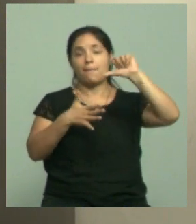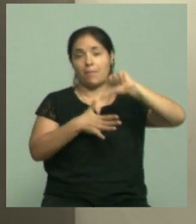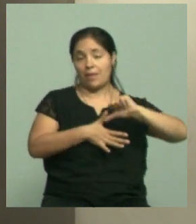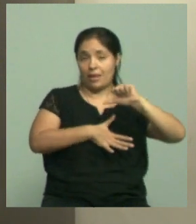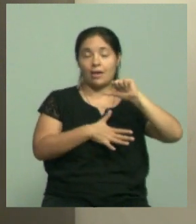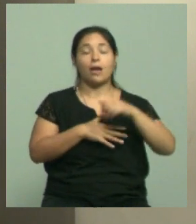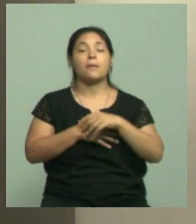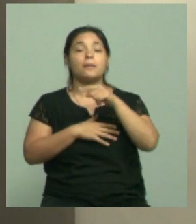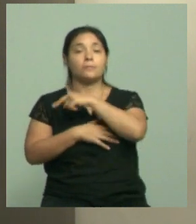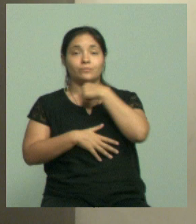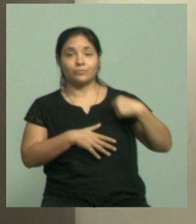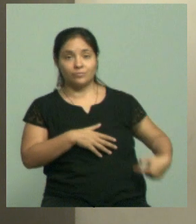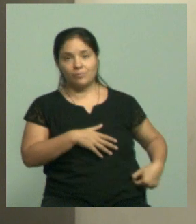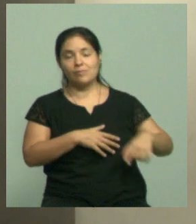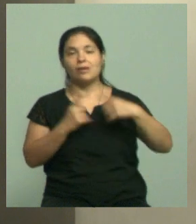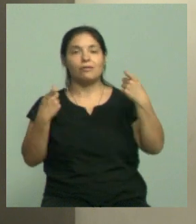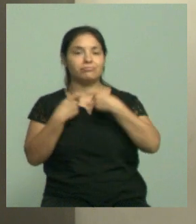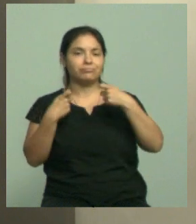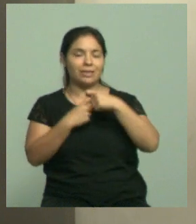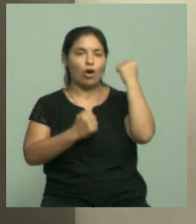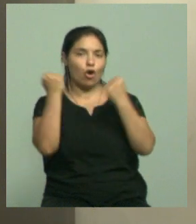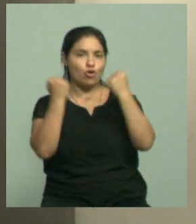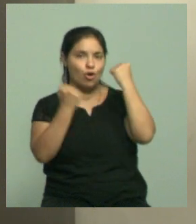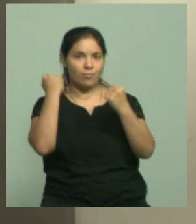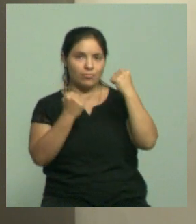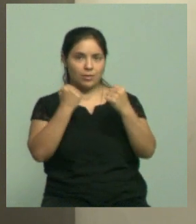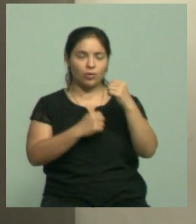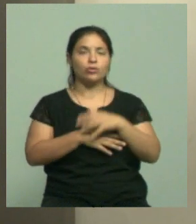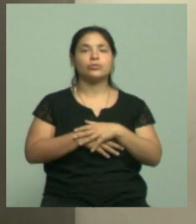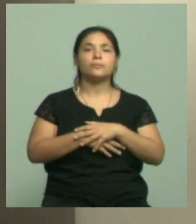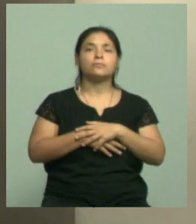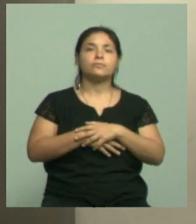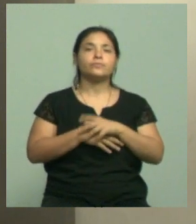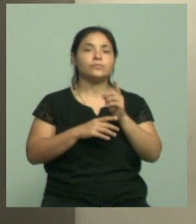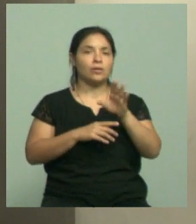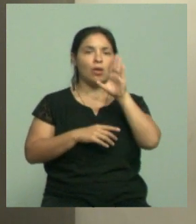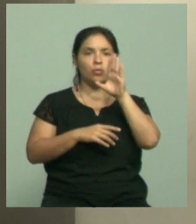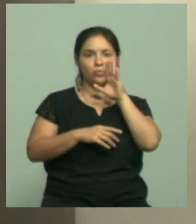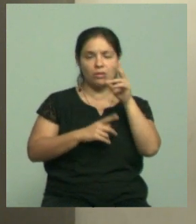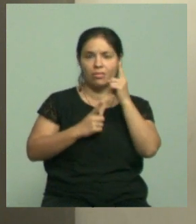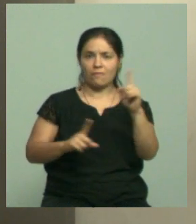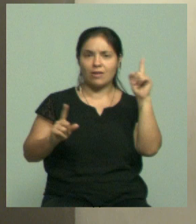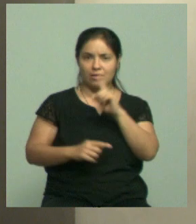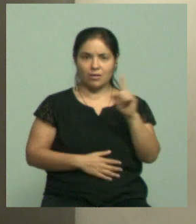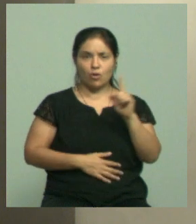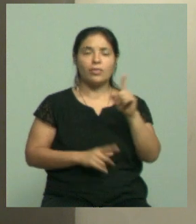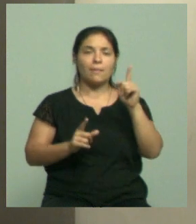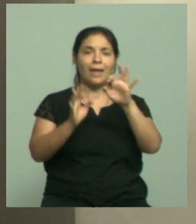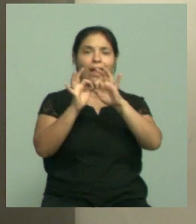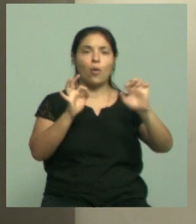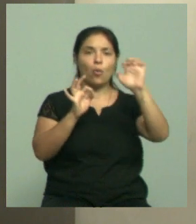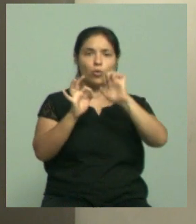en el principal socio económico de estos dos continentes, ¿no? En contraposición a Estados Unidos e incluso los países europeos